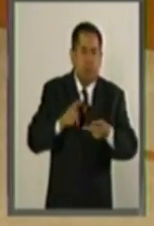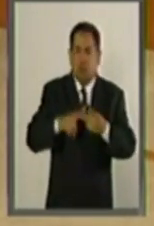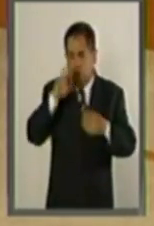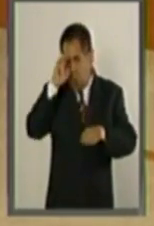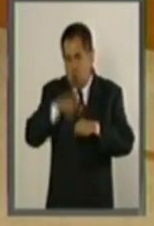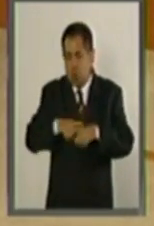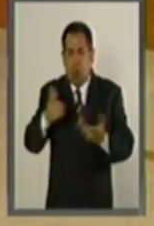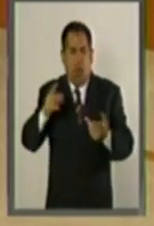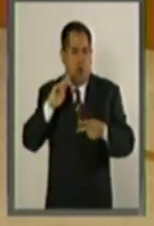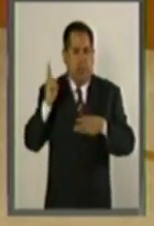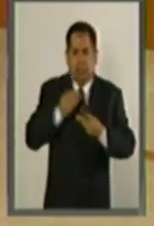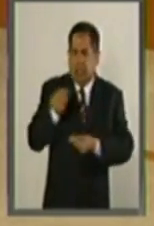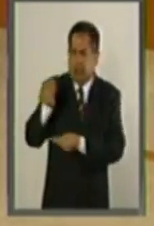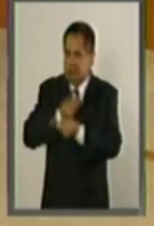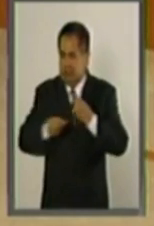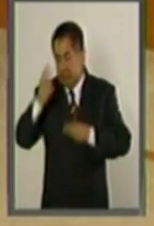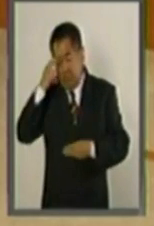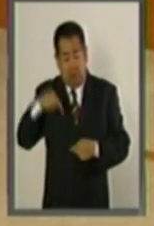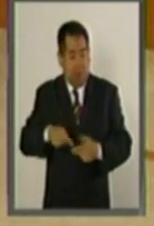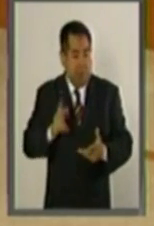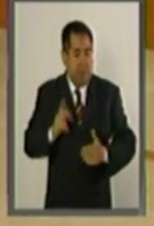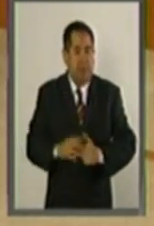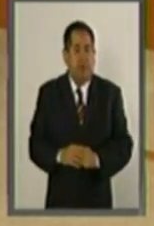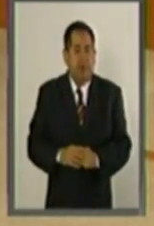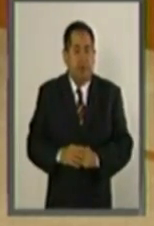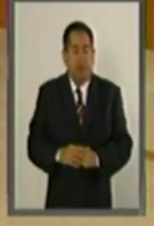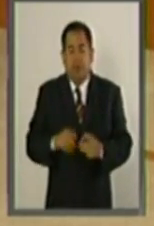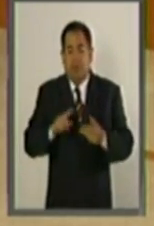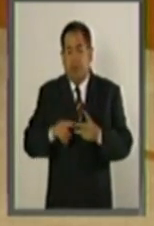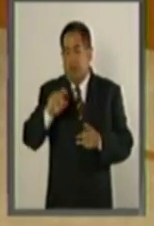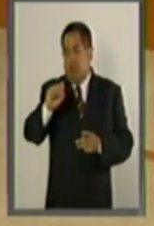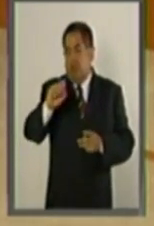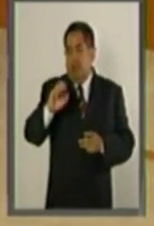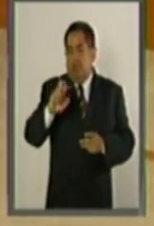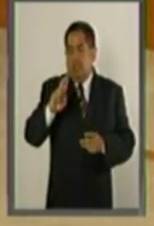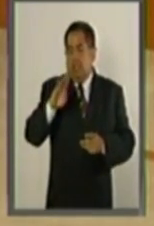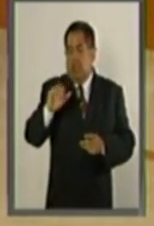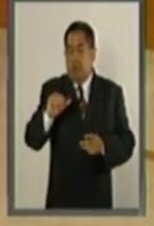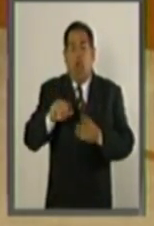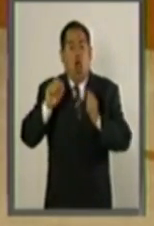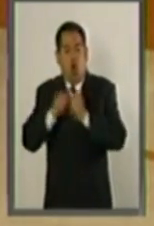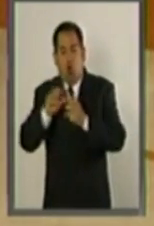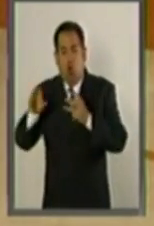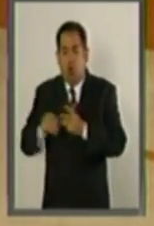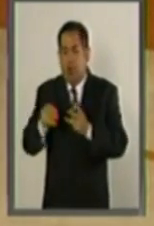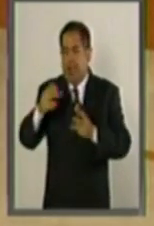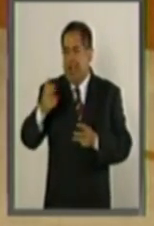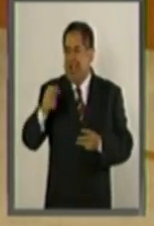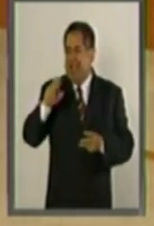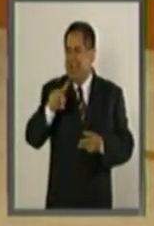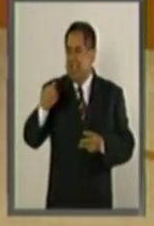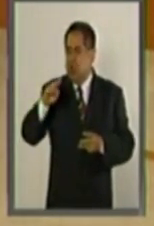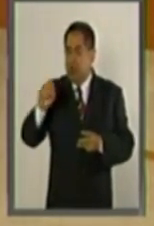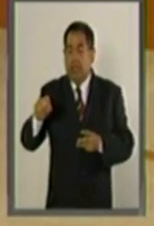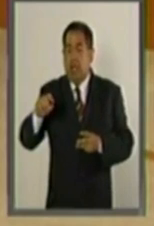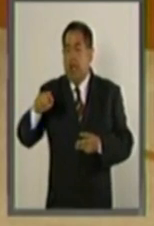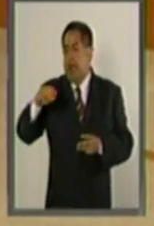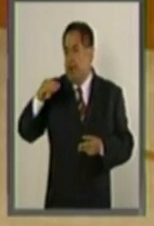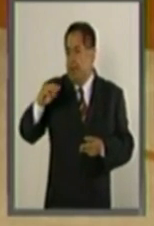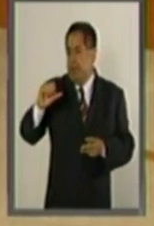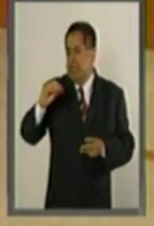y académicos con México. Serbia y concurrencia ante Bosnia, Herzegovina, Montenegro y